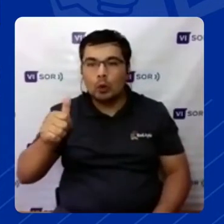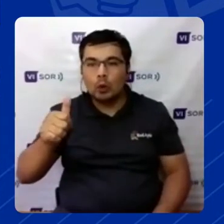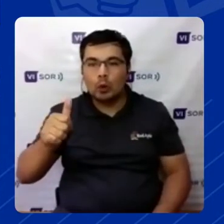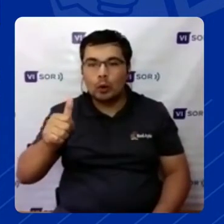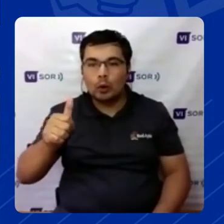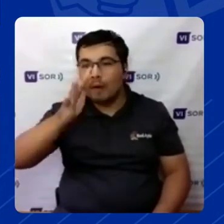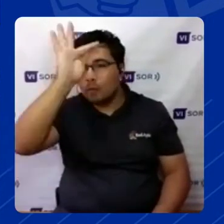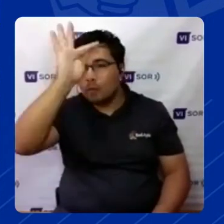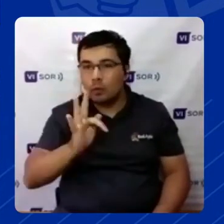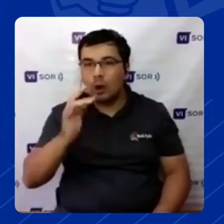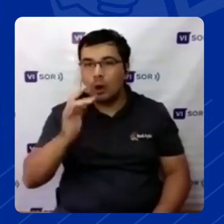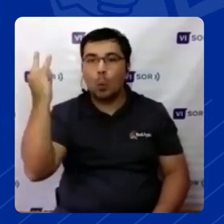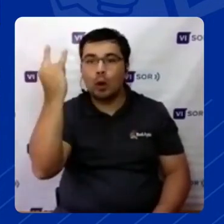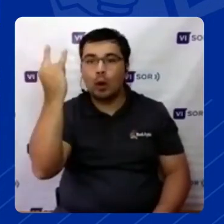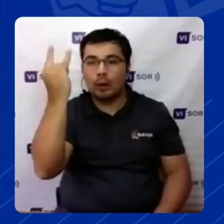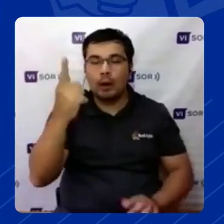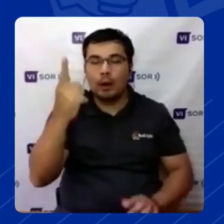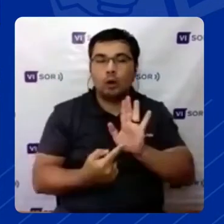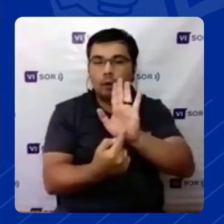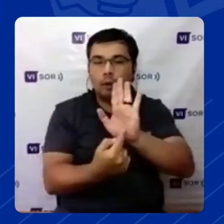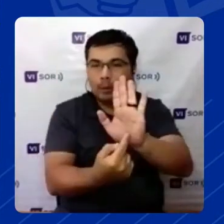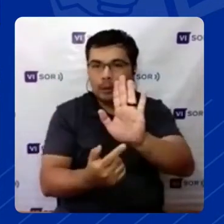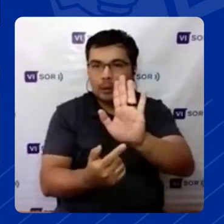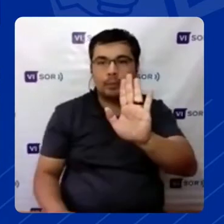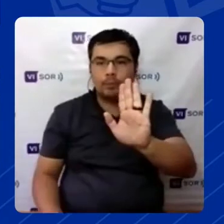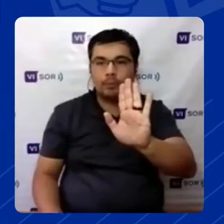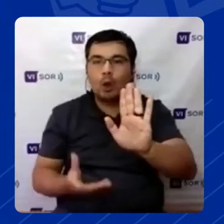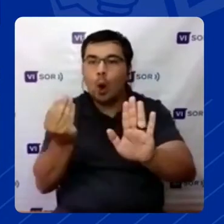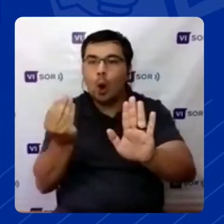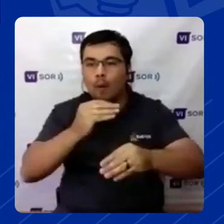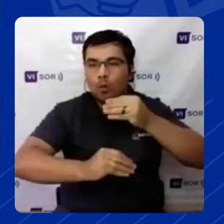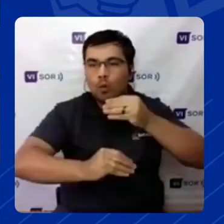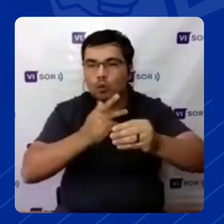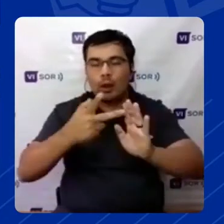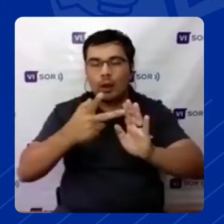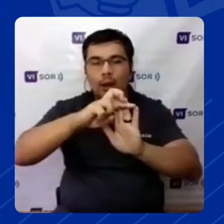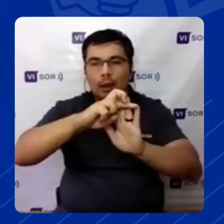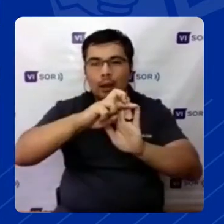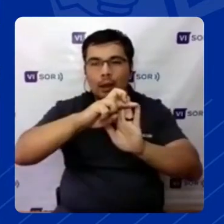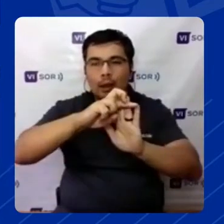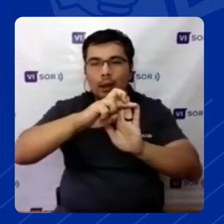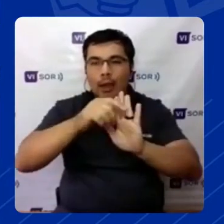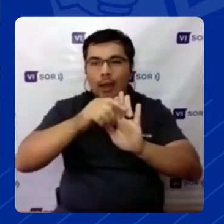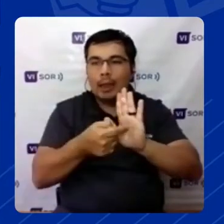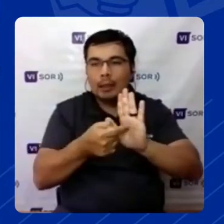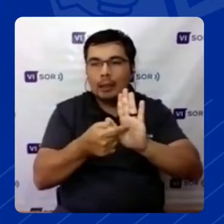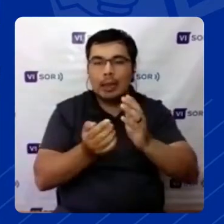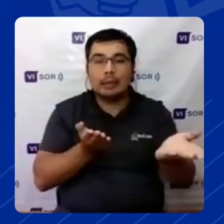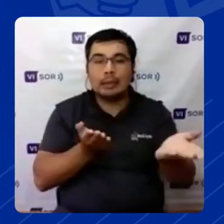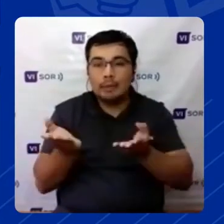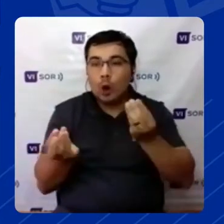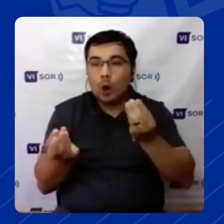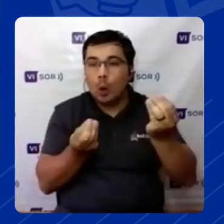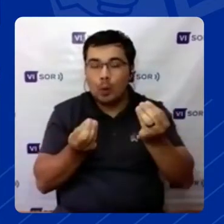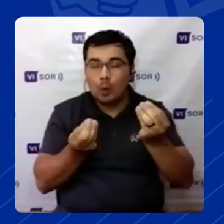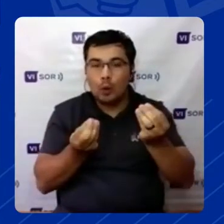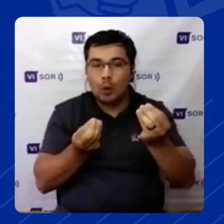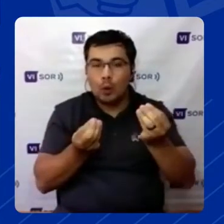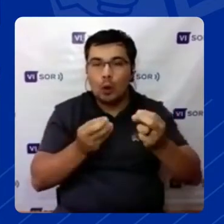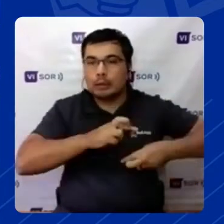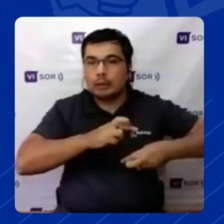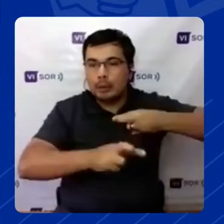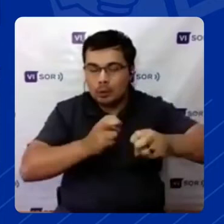presentar cómo funciona este servicio y cómo es el proceso de creación y adaptación de un